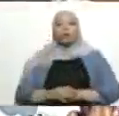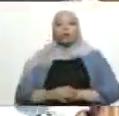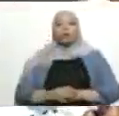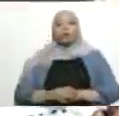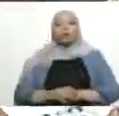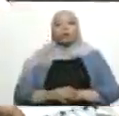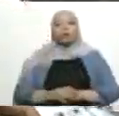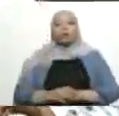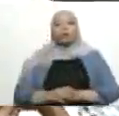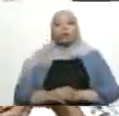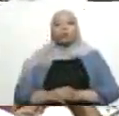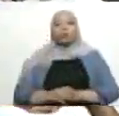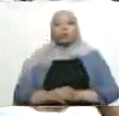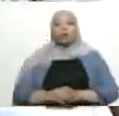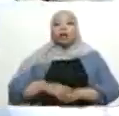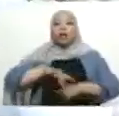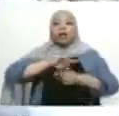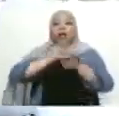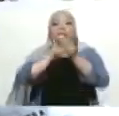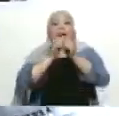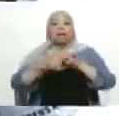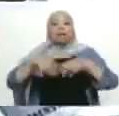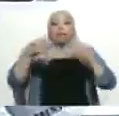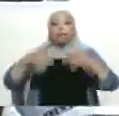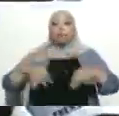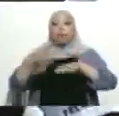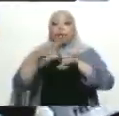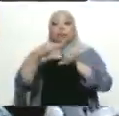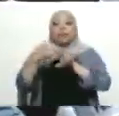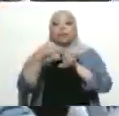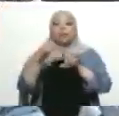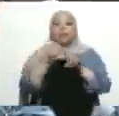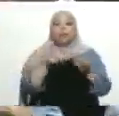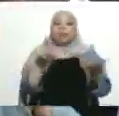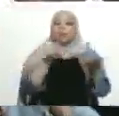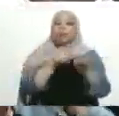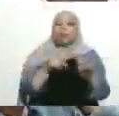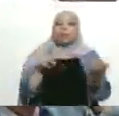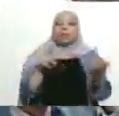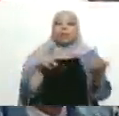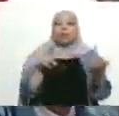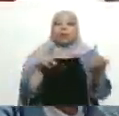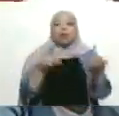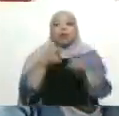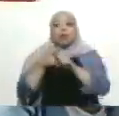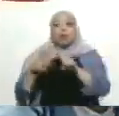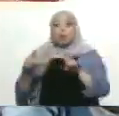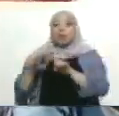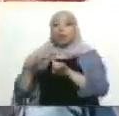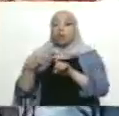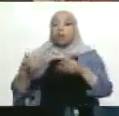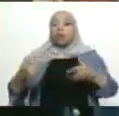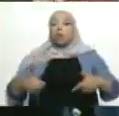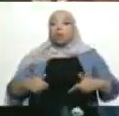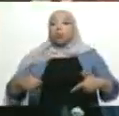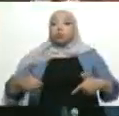hoy ha cambiado diametralmente la situación. Un esfuerzo inmenso del presidente Nicolás